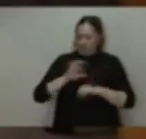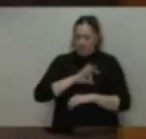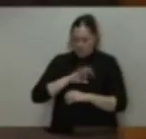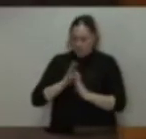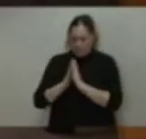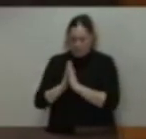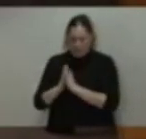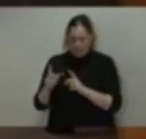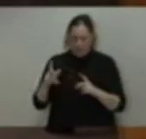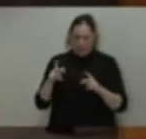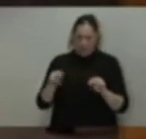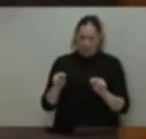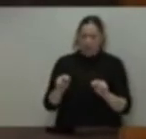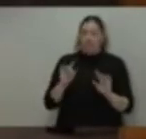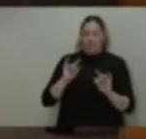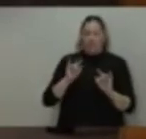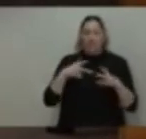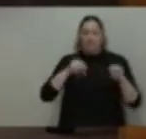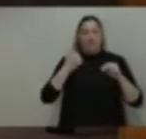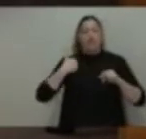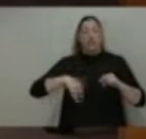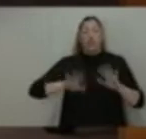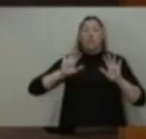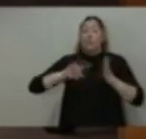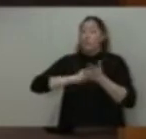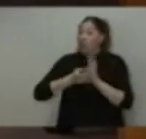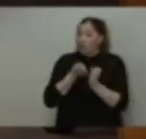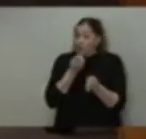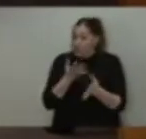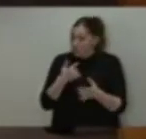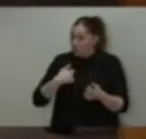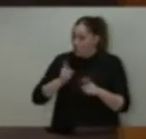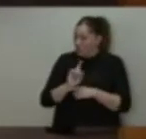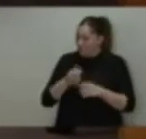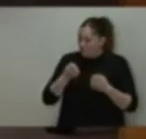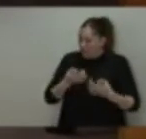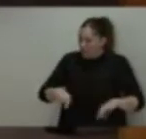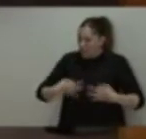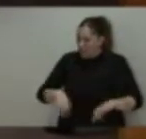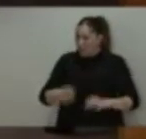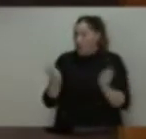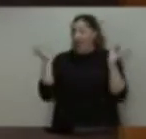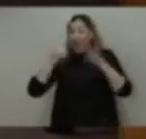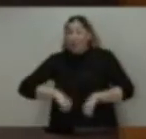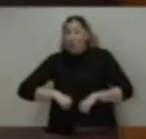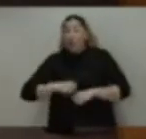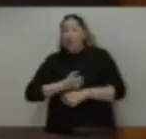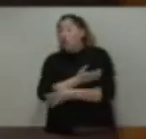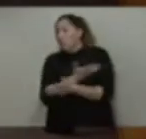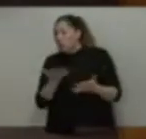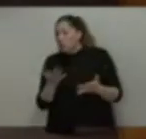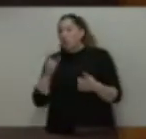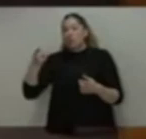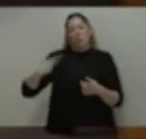voy terminando. Pero sobre todo, el plan se lo cuento, es muy sencillo. Un gran acuerdo. Y no un gran acuerdo que podamos firmar ni usted ni